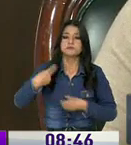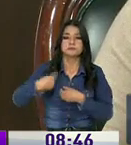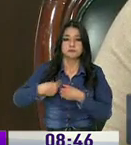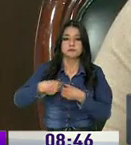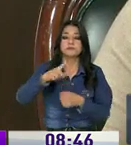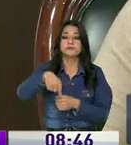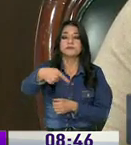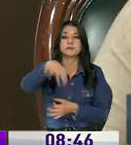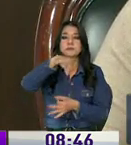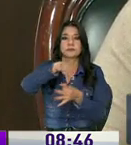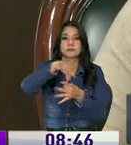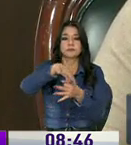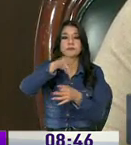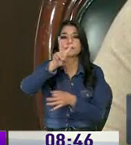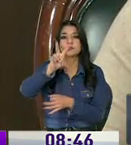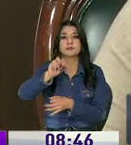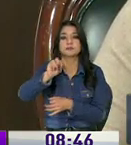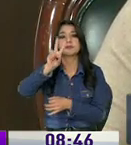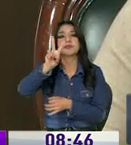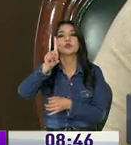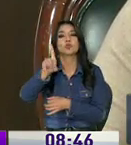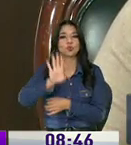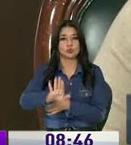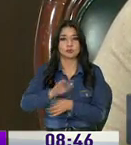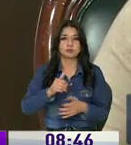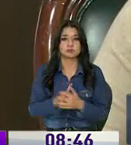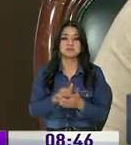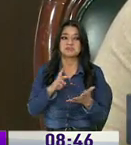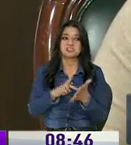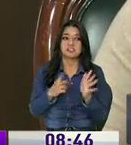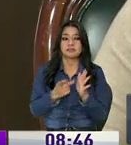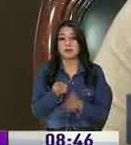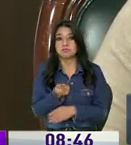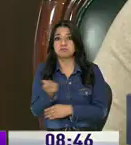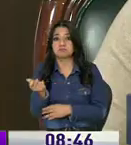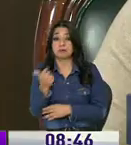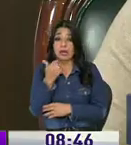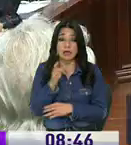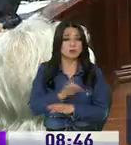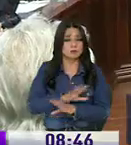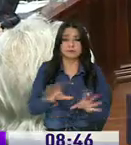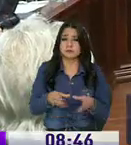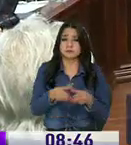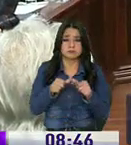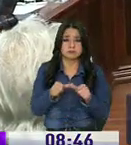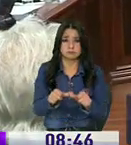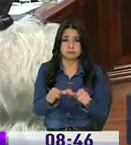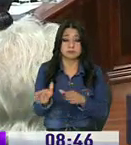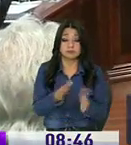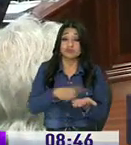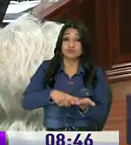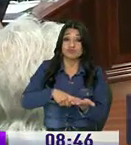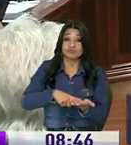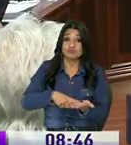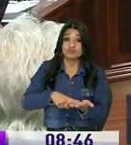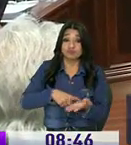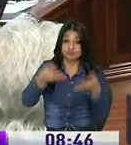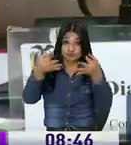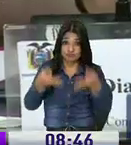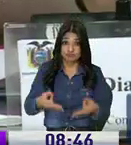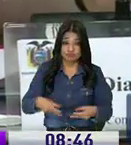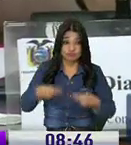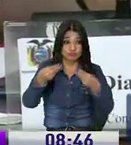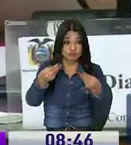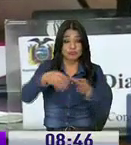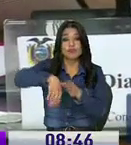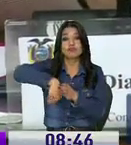en las elecciones del 2021, puesto de que no se le ha retirado la personería jurídica. Después de varias sesiones donde no se concretó la entrega del